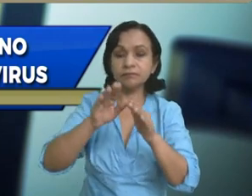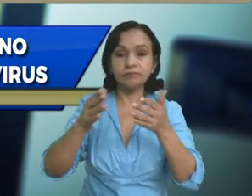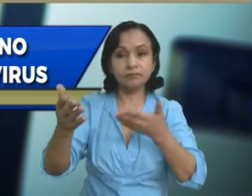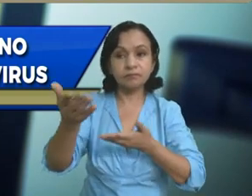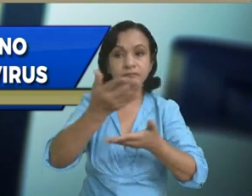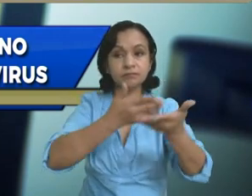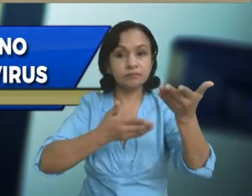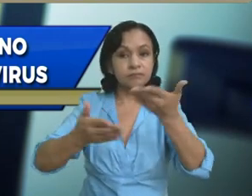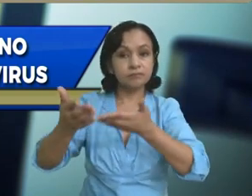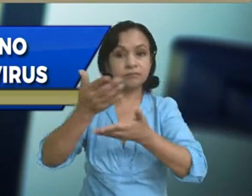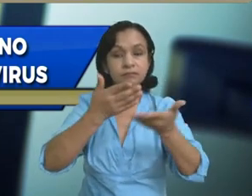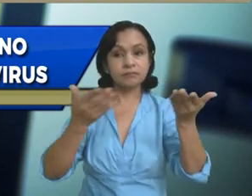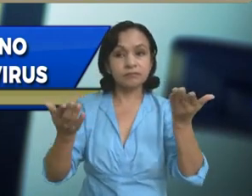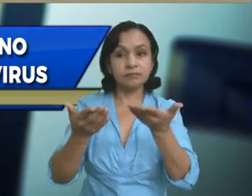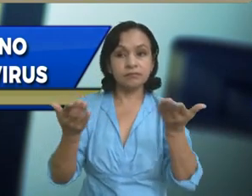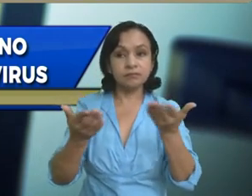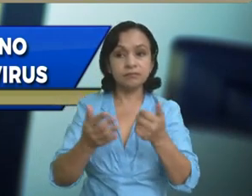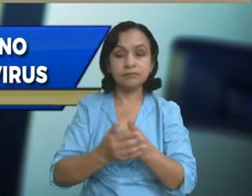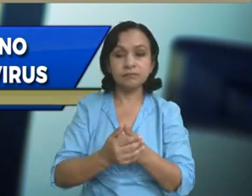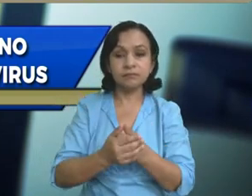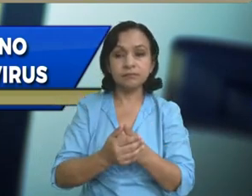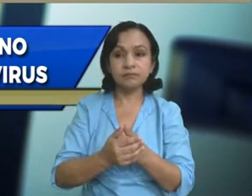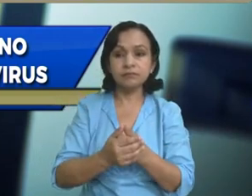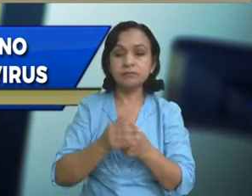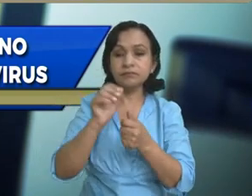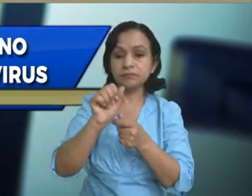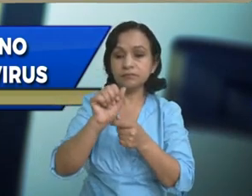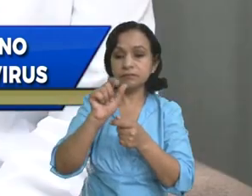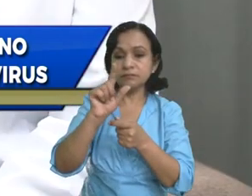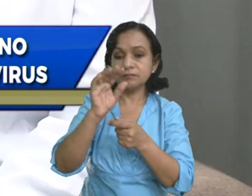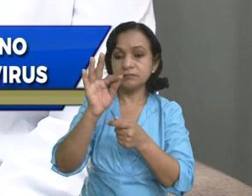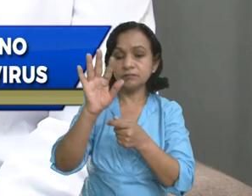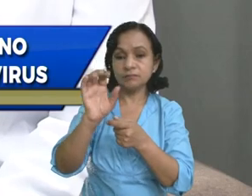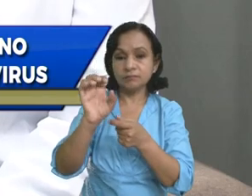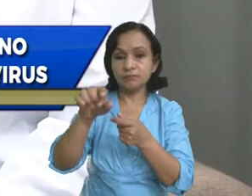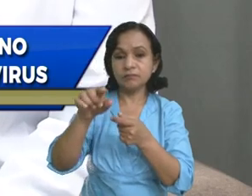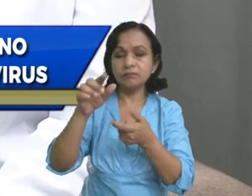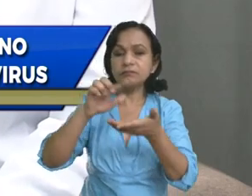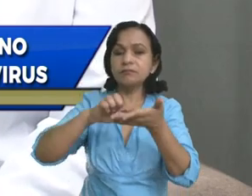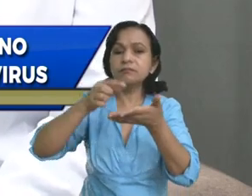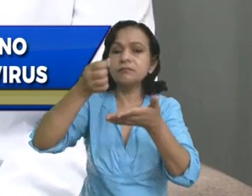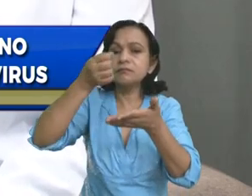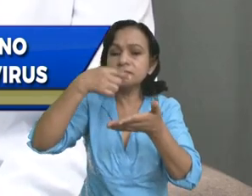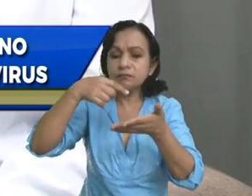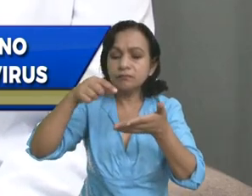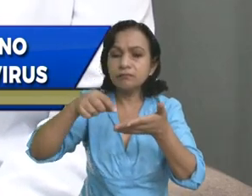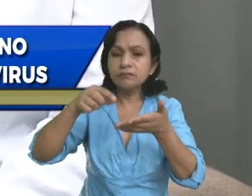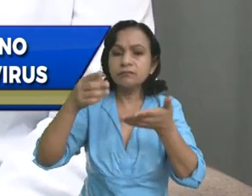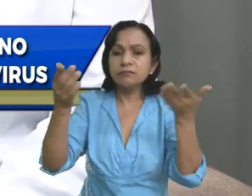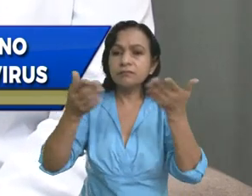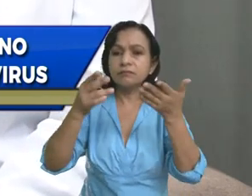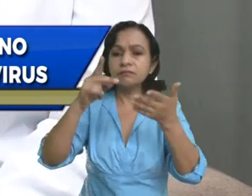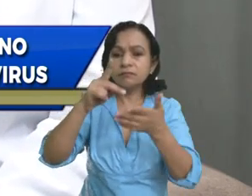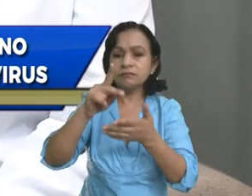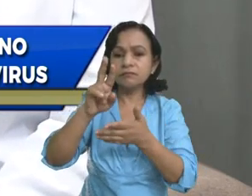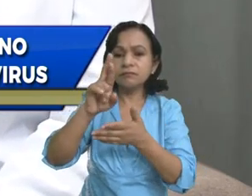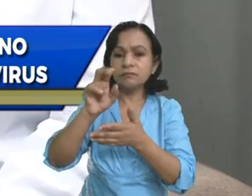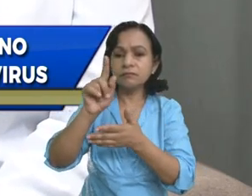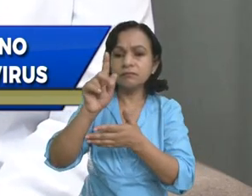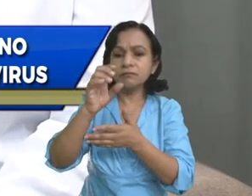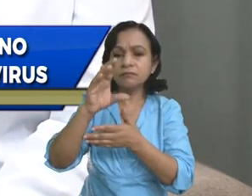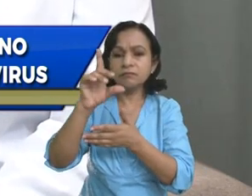en el caso del interferón alfa 2B cómo se ha estado colocando en nuestros protocolos de atención a partir de los